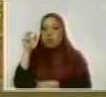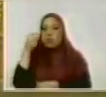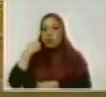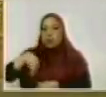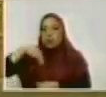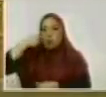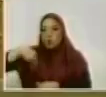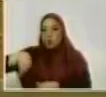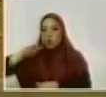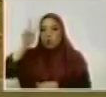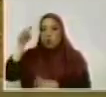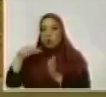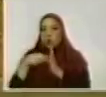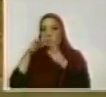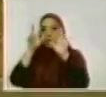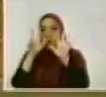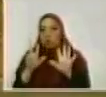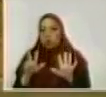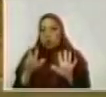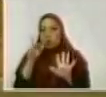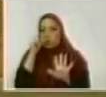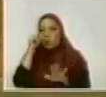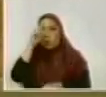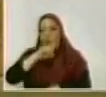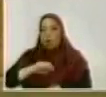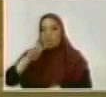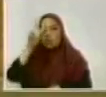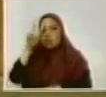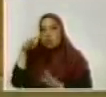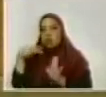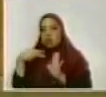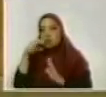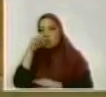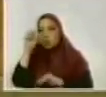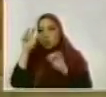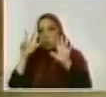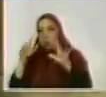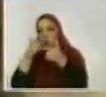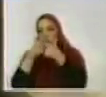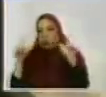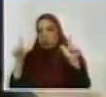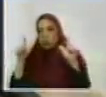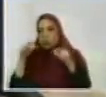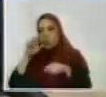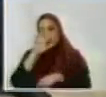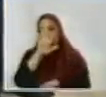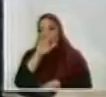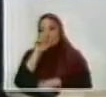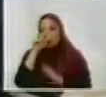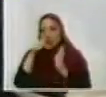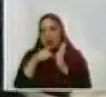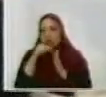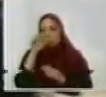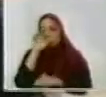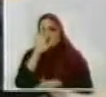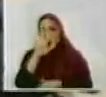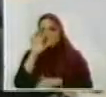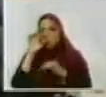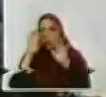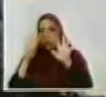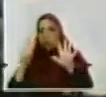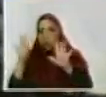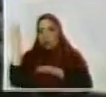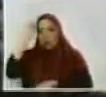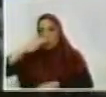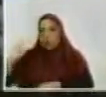mes de noviembre de 2018, año 208 de la Independencia, 159 de la Federación y 19 de la